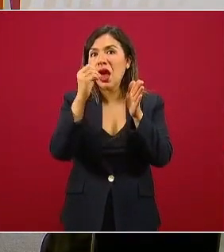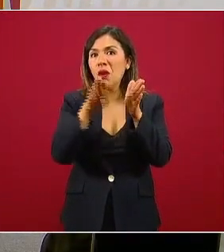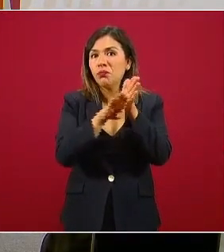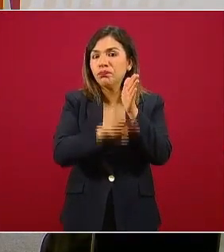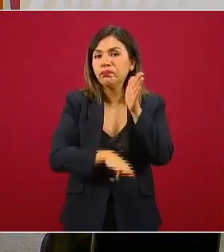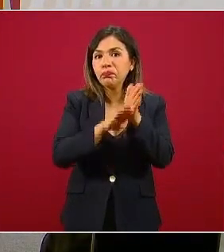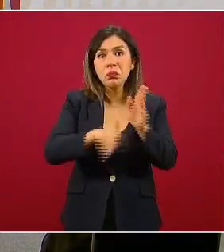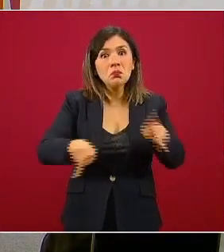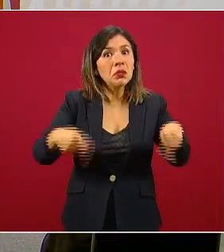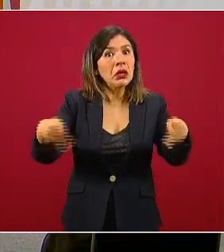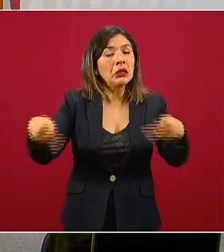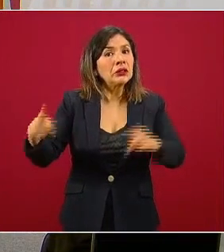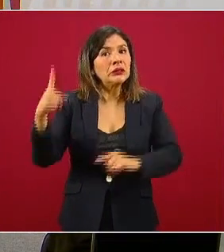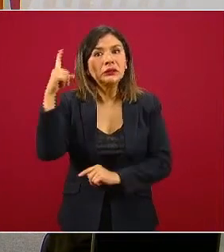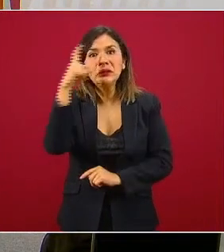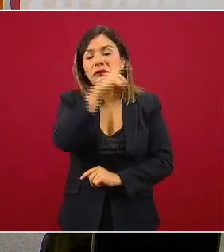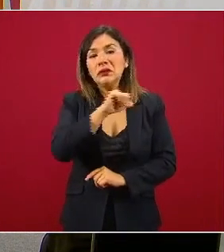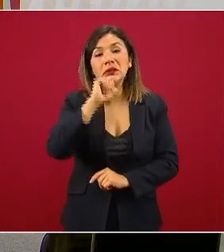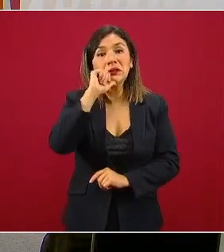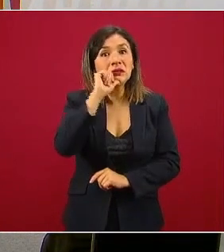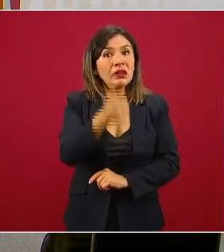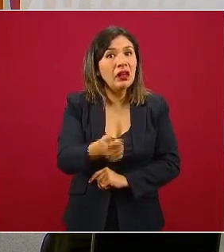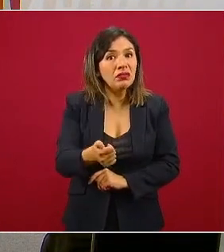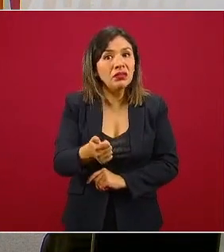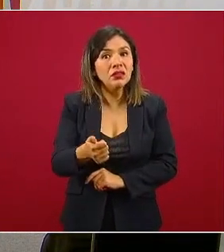No vendimos esos días,